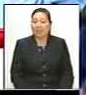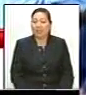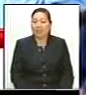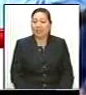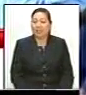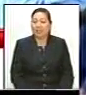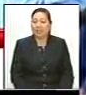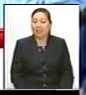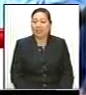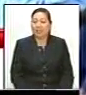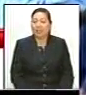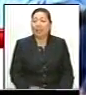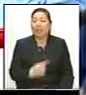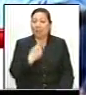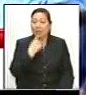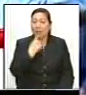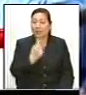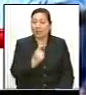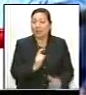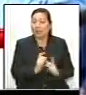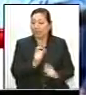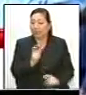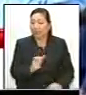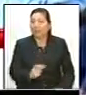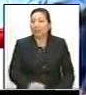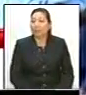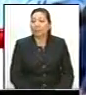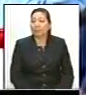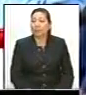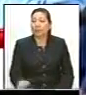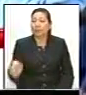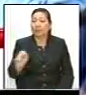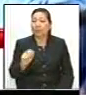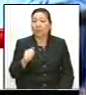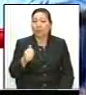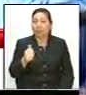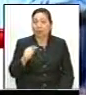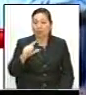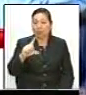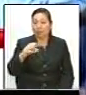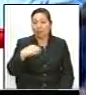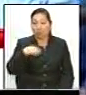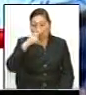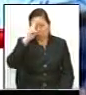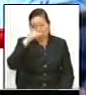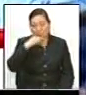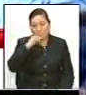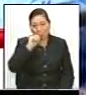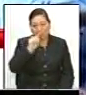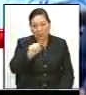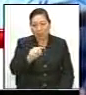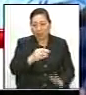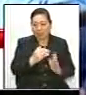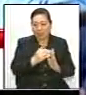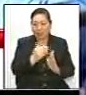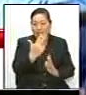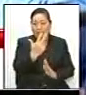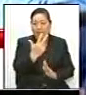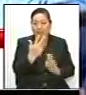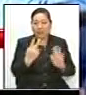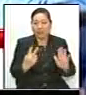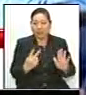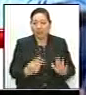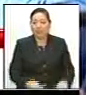Y bueno, indicarle a la congresista Salgado, la cual yo respeto mucho, ha invocado el artículo